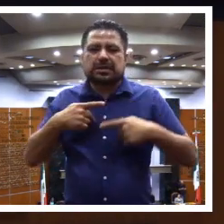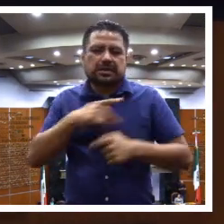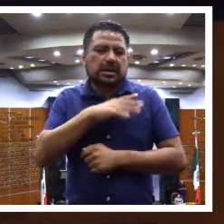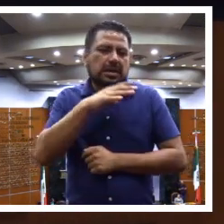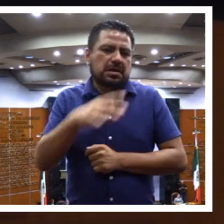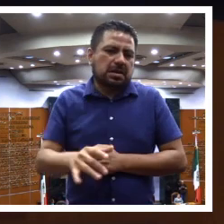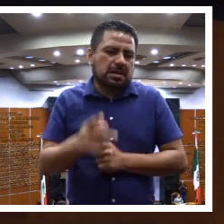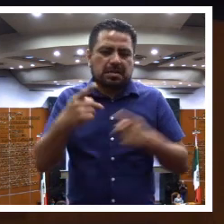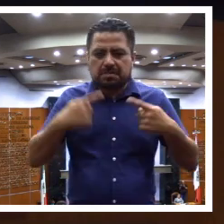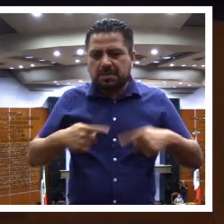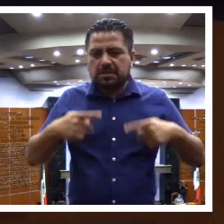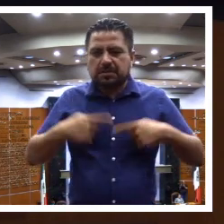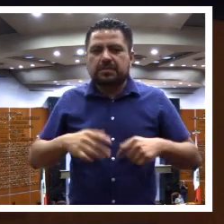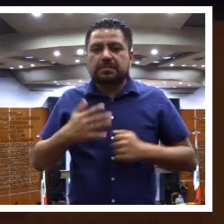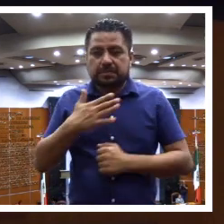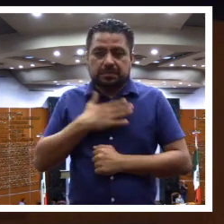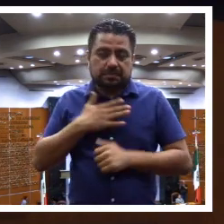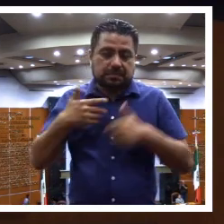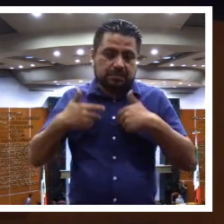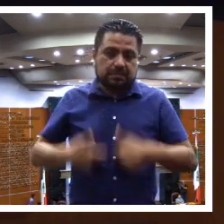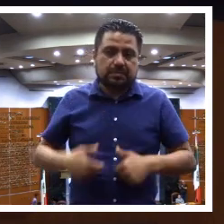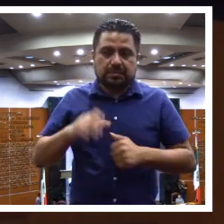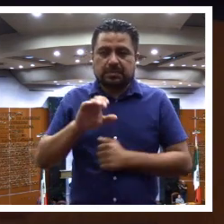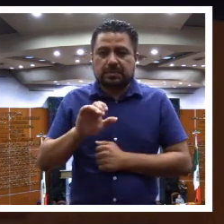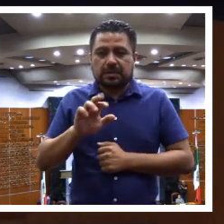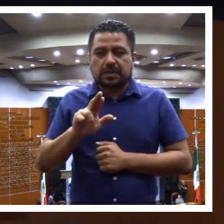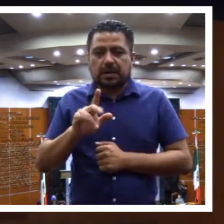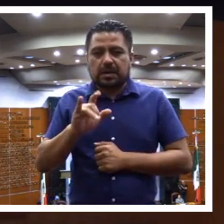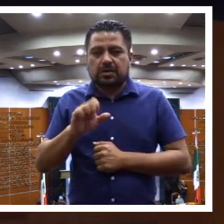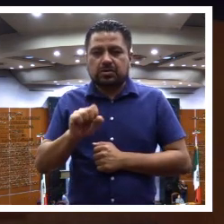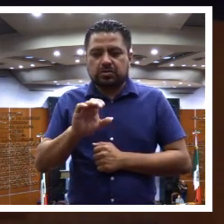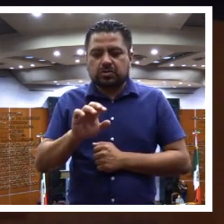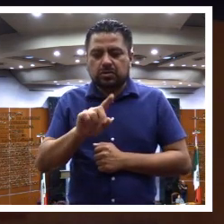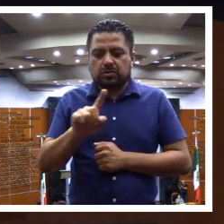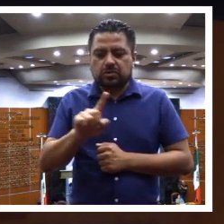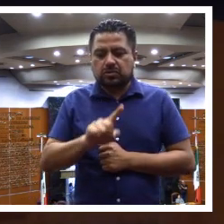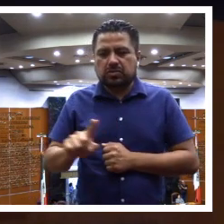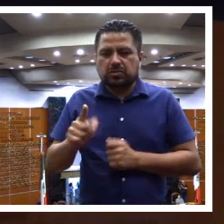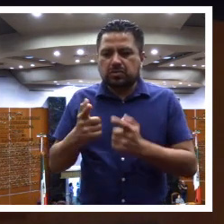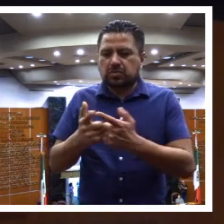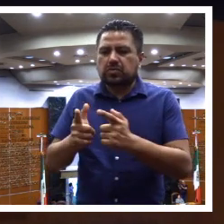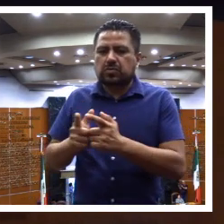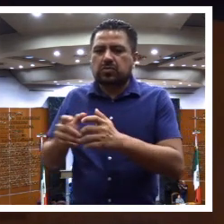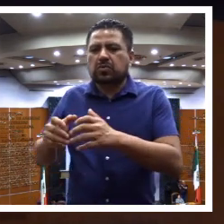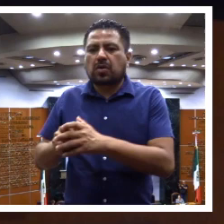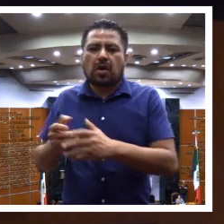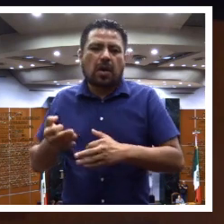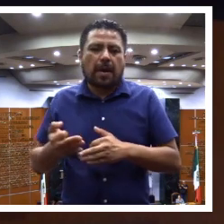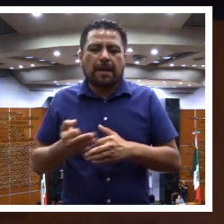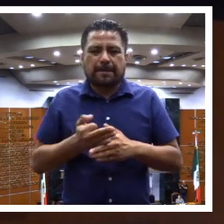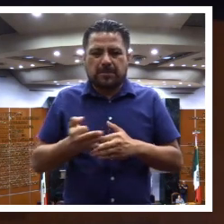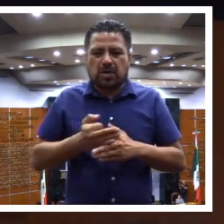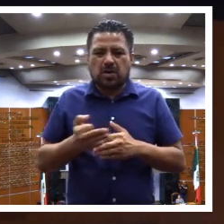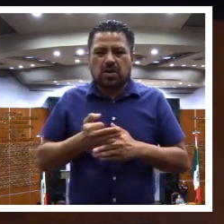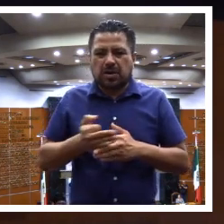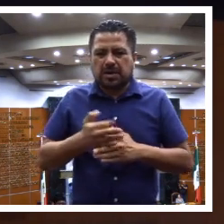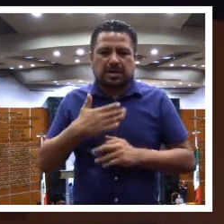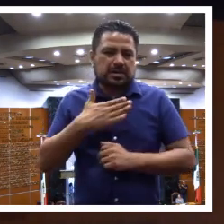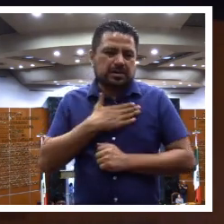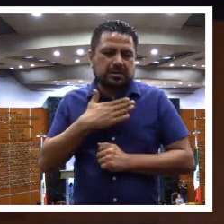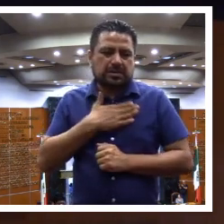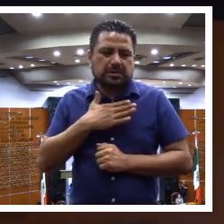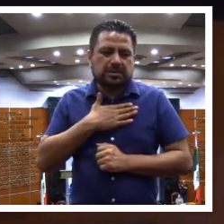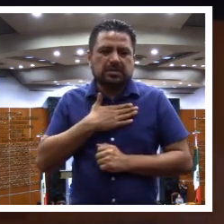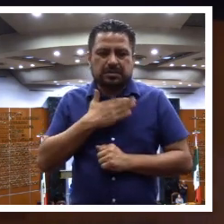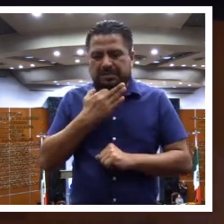general el suscrito diputado Carlos Cruz López del grupo parlamentario de Morena en